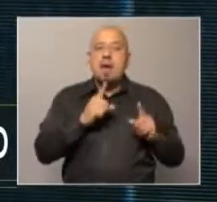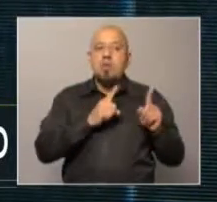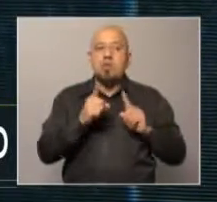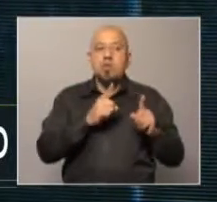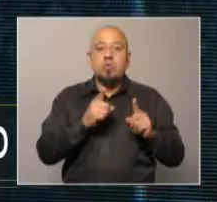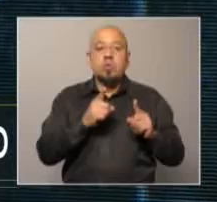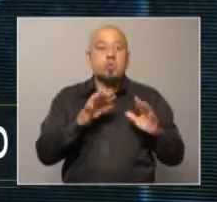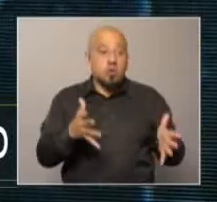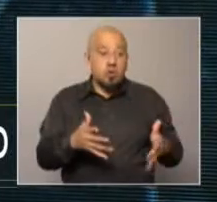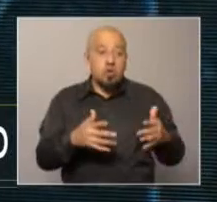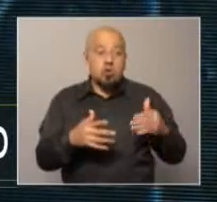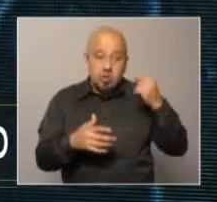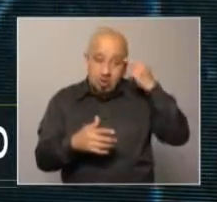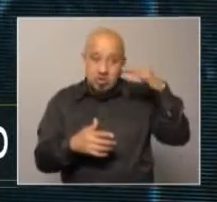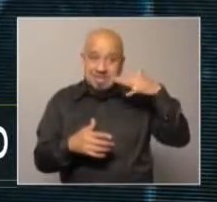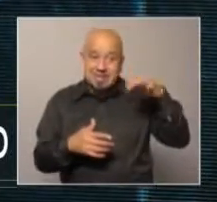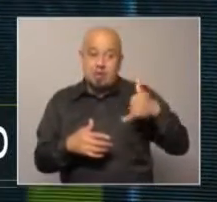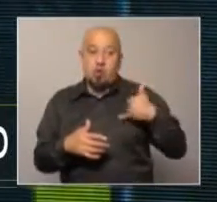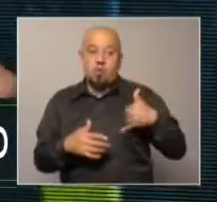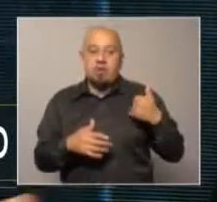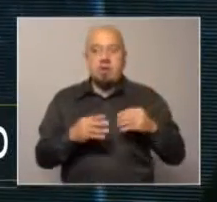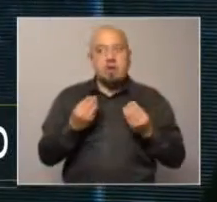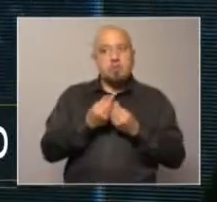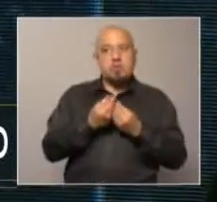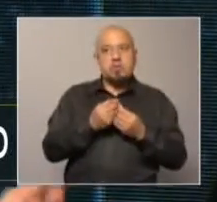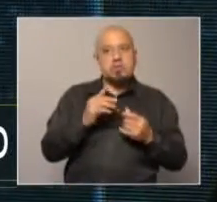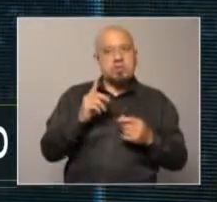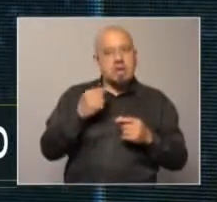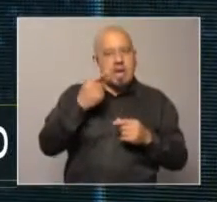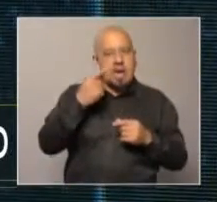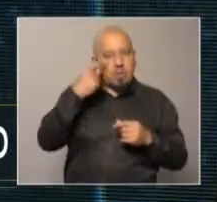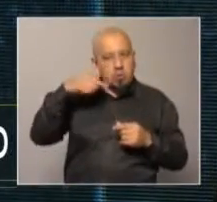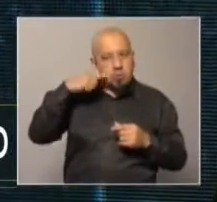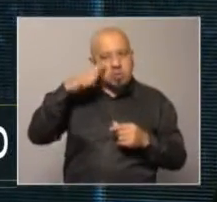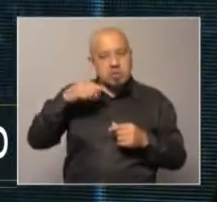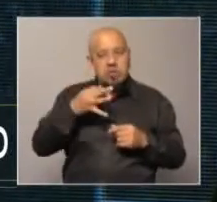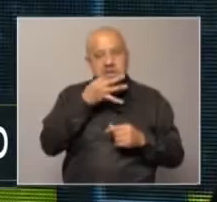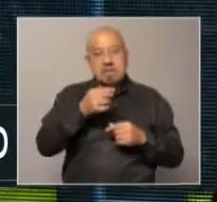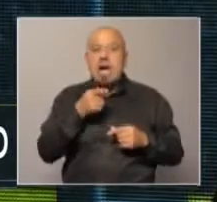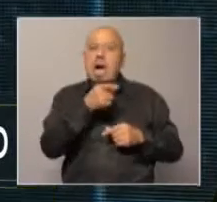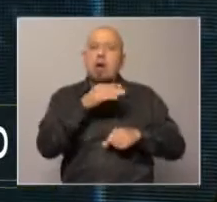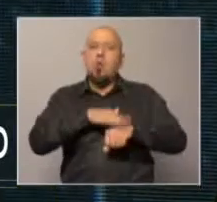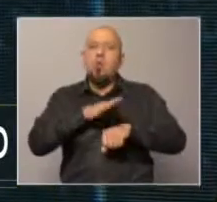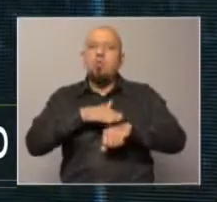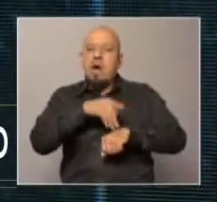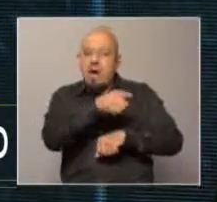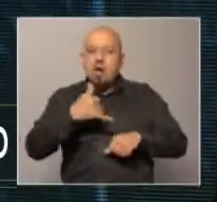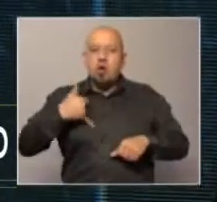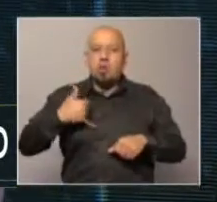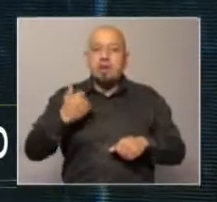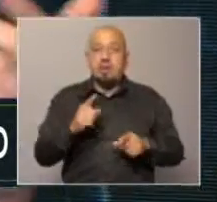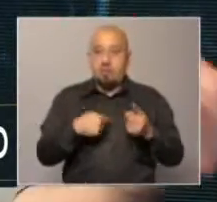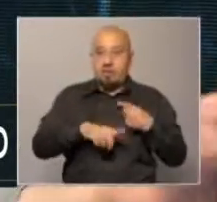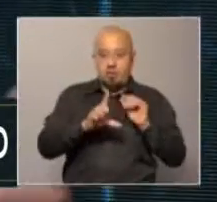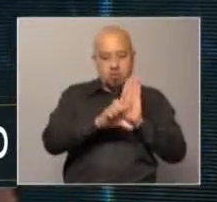ellos están los adolescentes, que como vemos, los datos no dicen que son el gran problema nacional, sin embargo, la LUC y